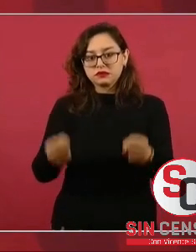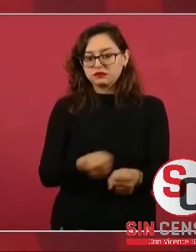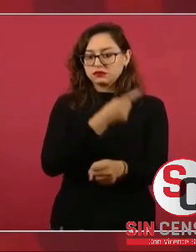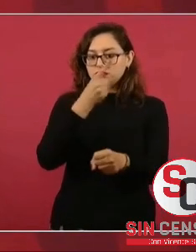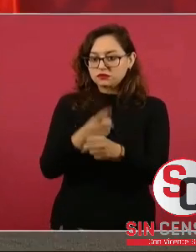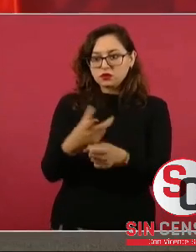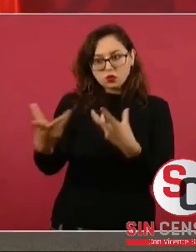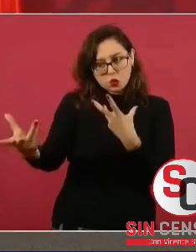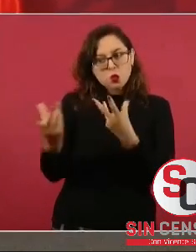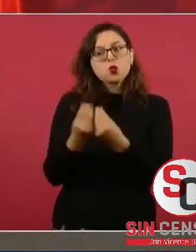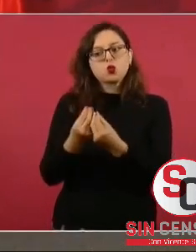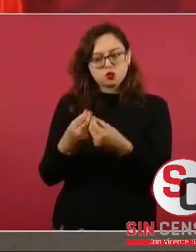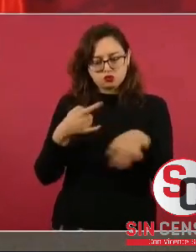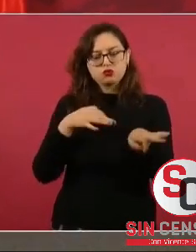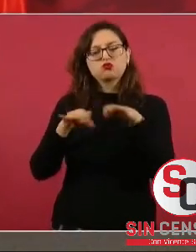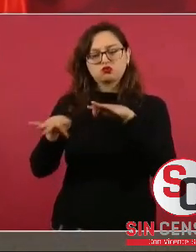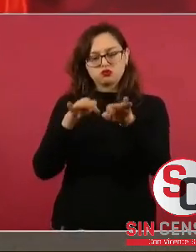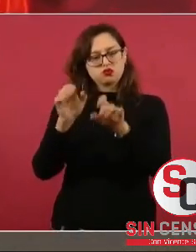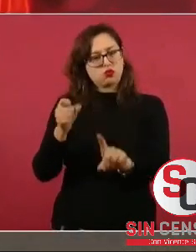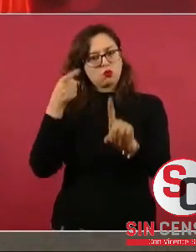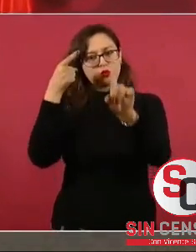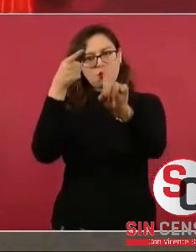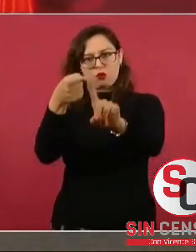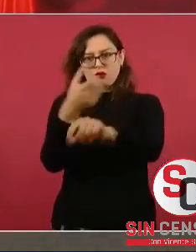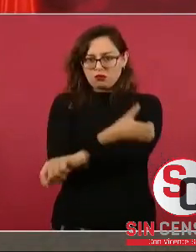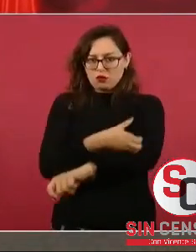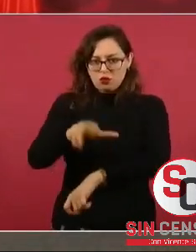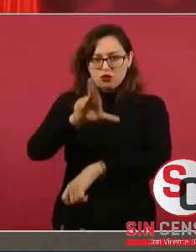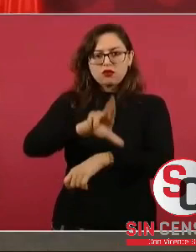se busca la coordinación.